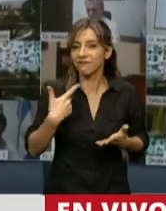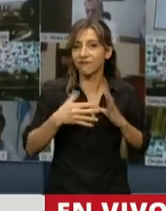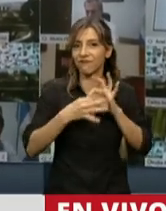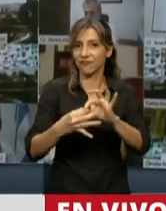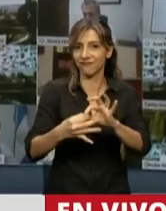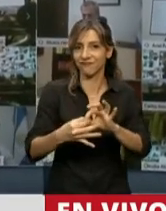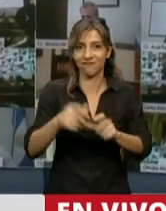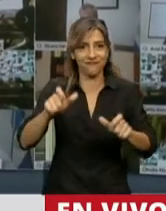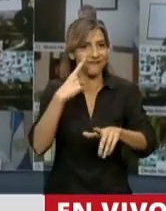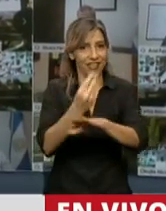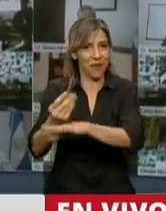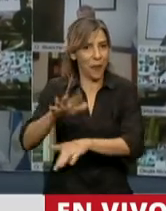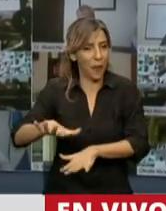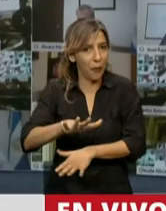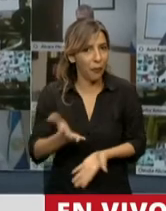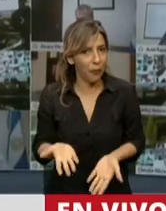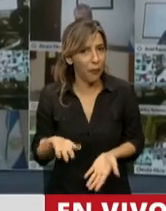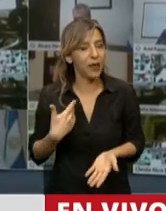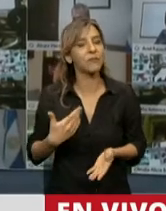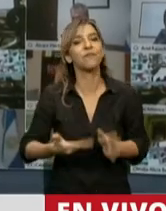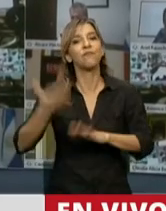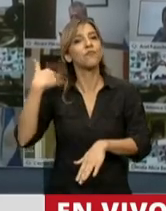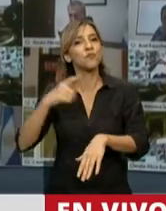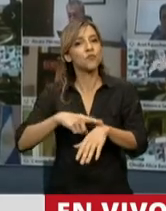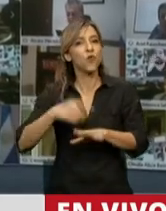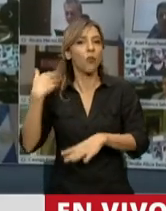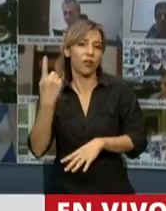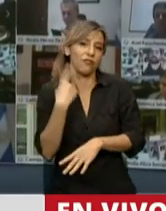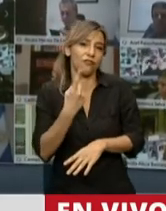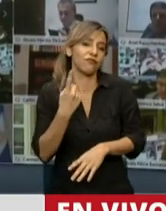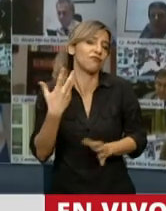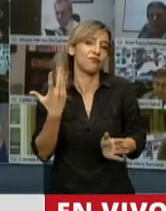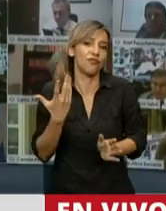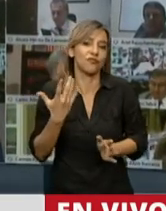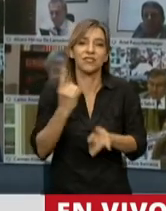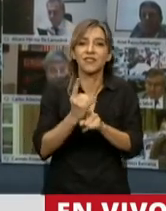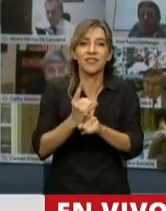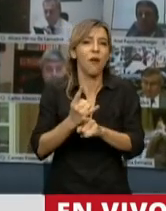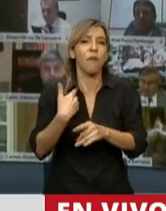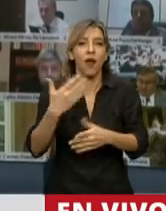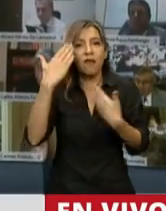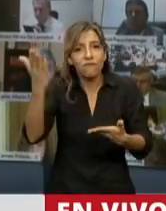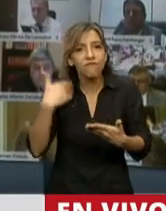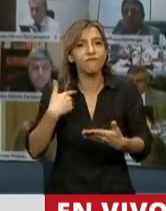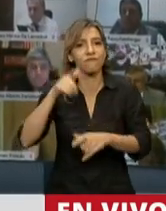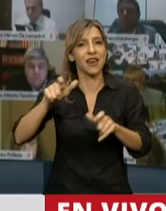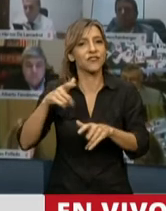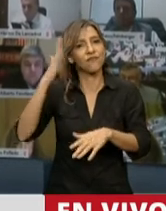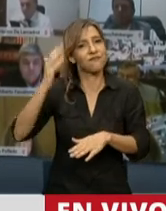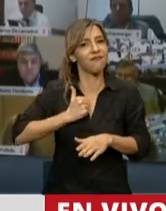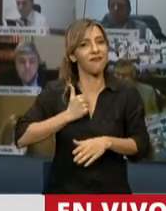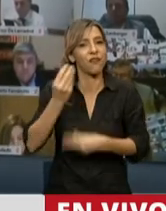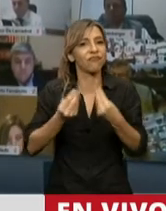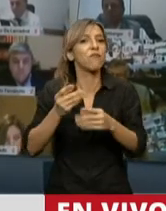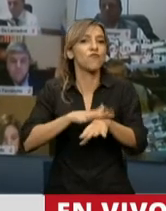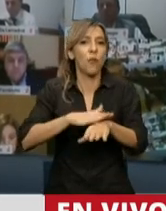Malvinas, cuyos héroes y familias recordaremos y valoraremos por siempre, fue una decisión tomada por un gobierno